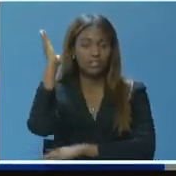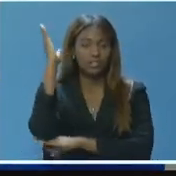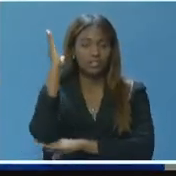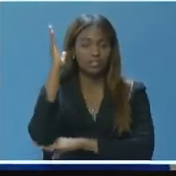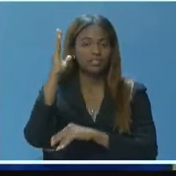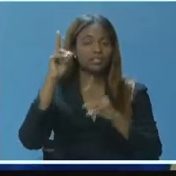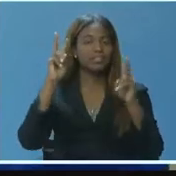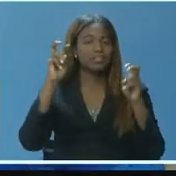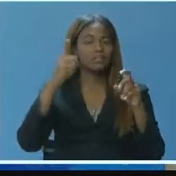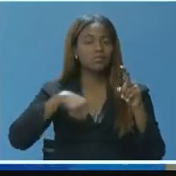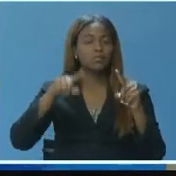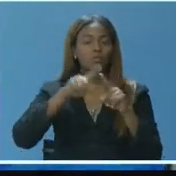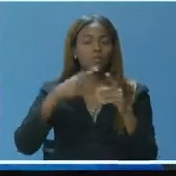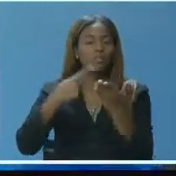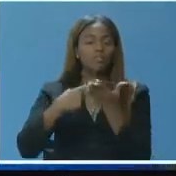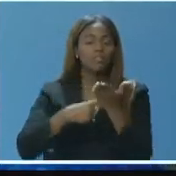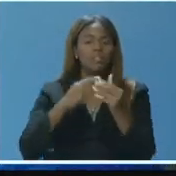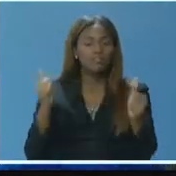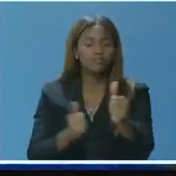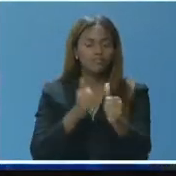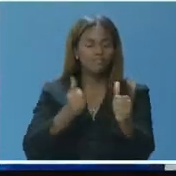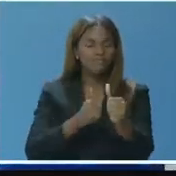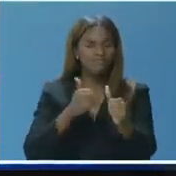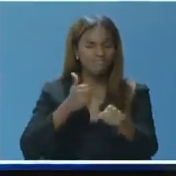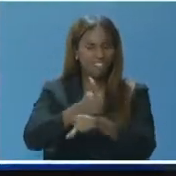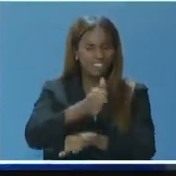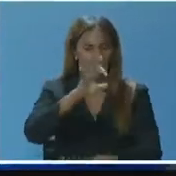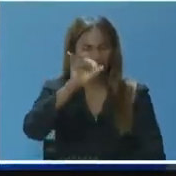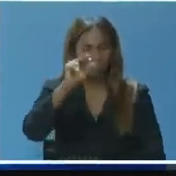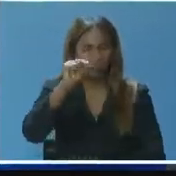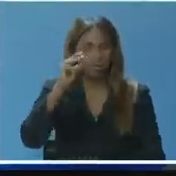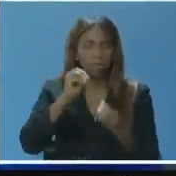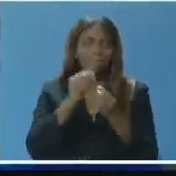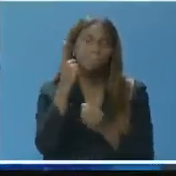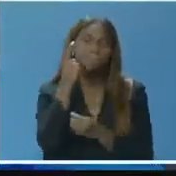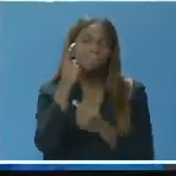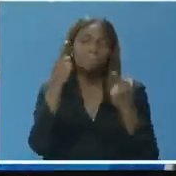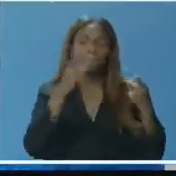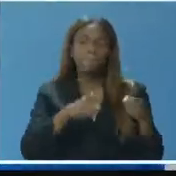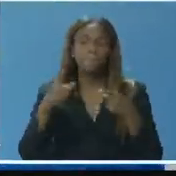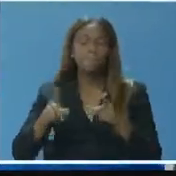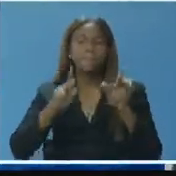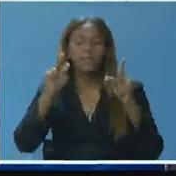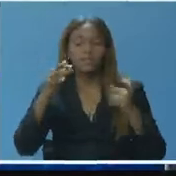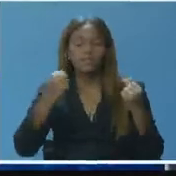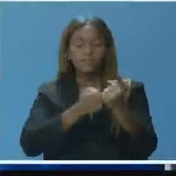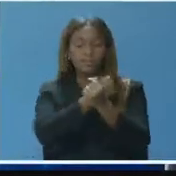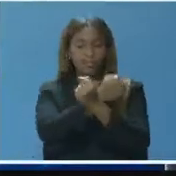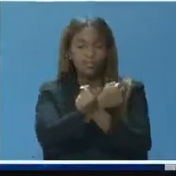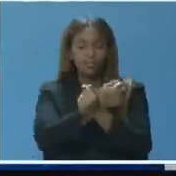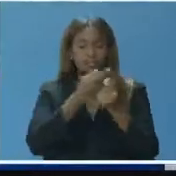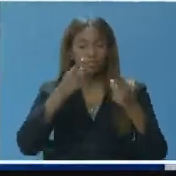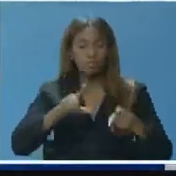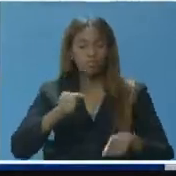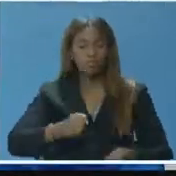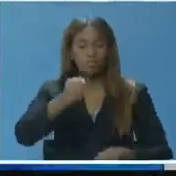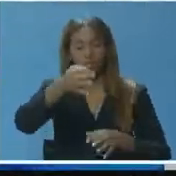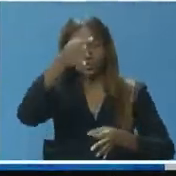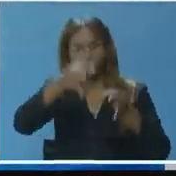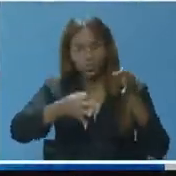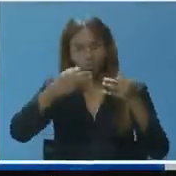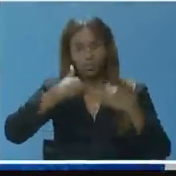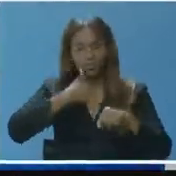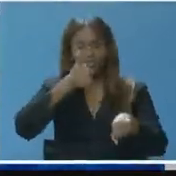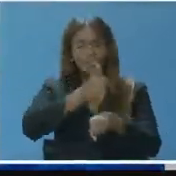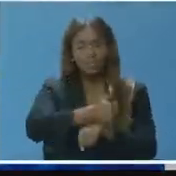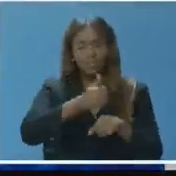abordado respecto a la Operación Falcón, el más reciente caso de narcotráfico y lavado de activos sometido a la justicia y el que están